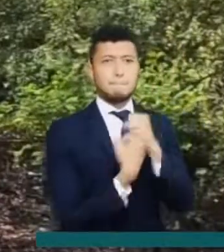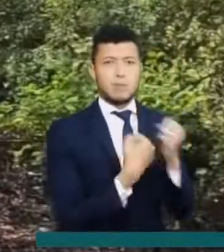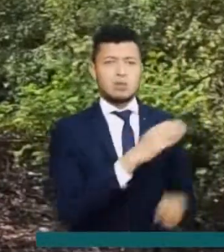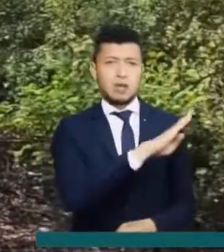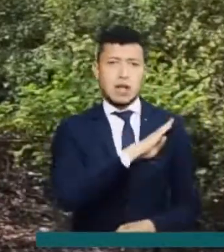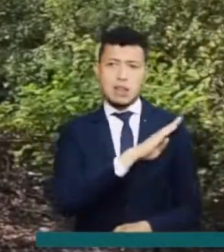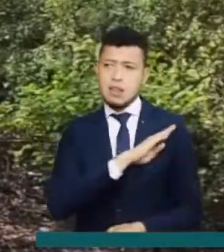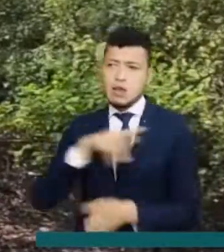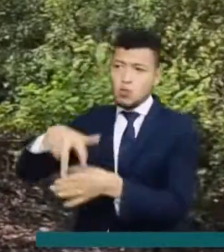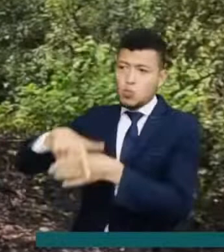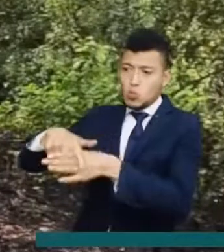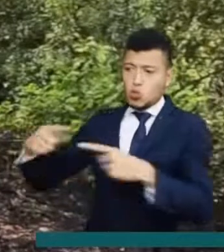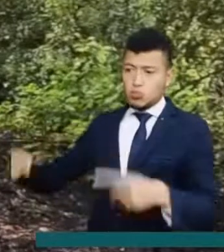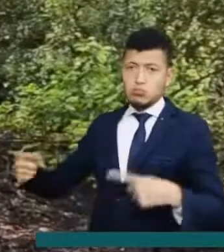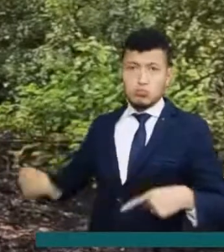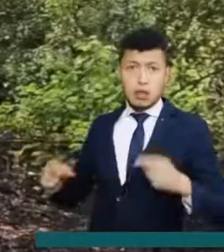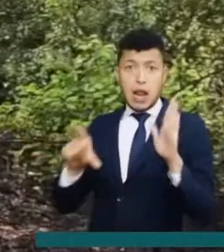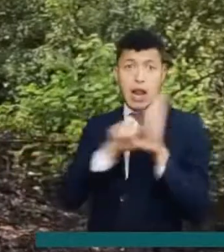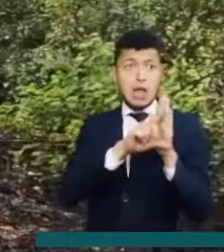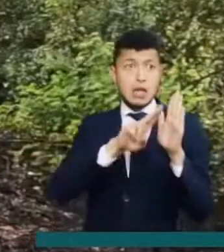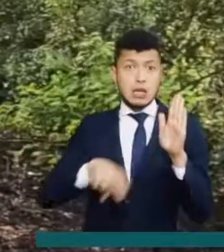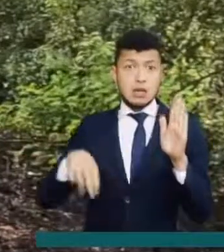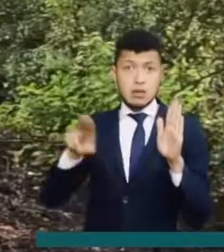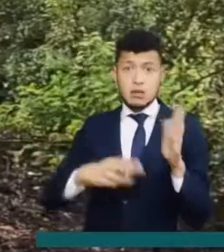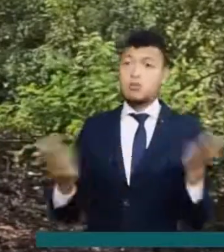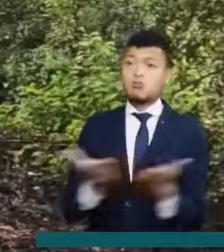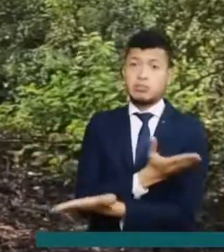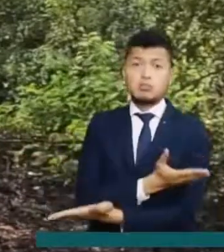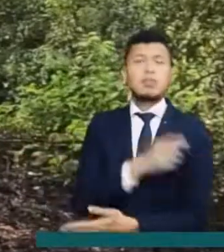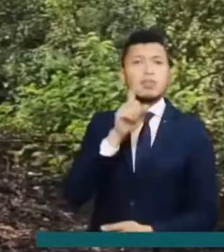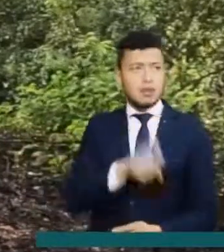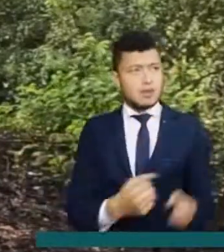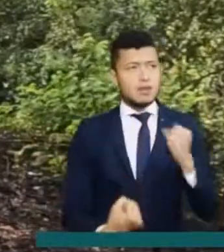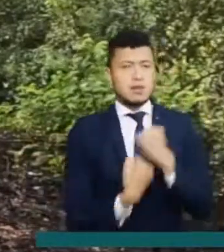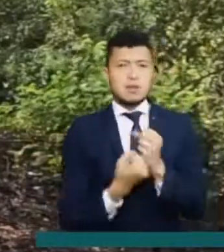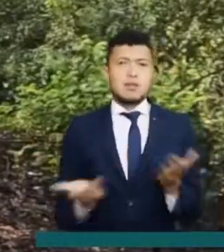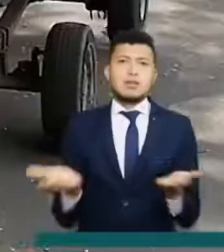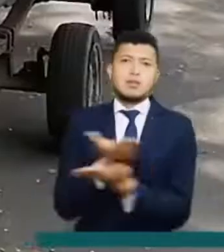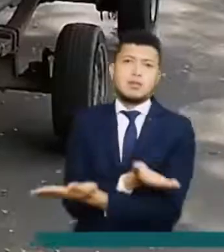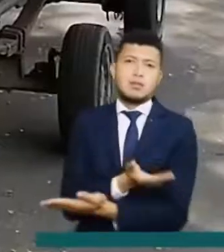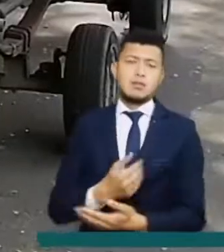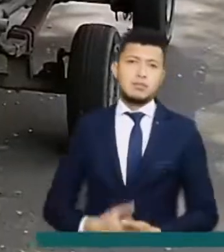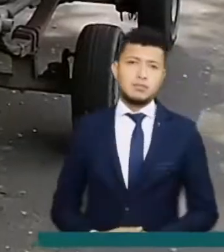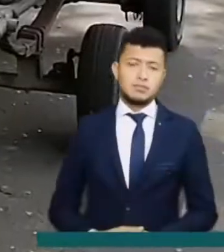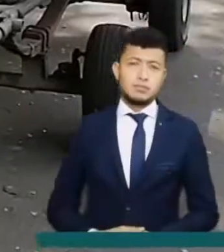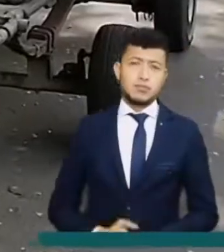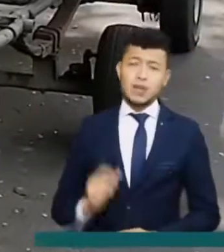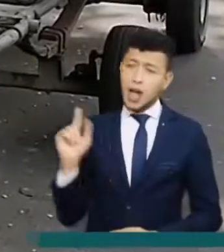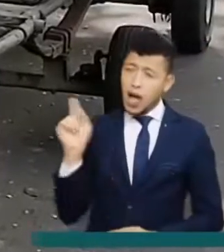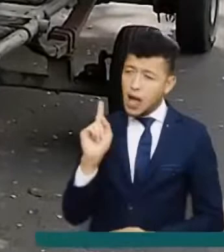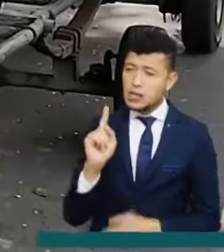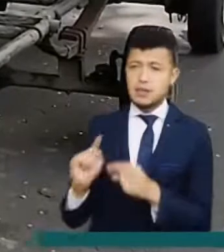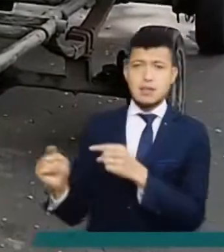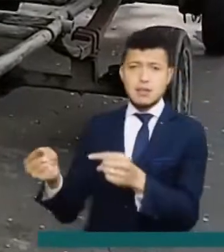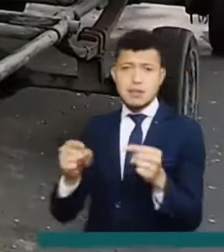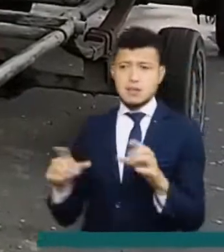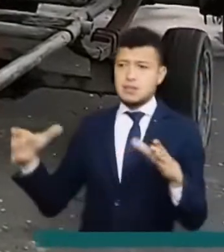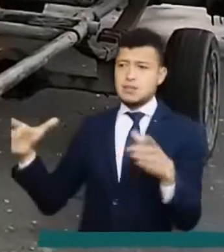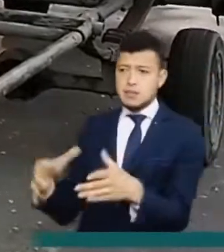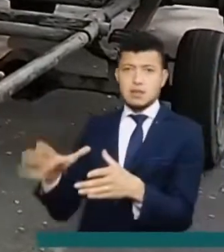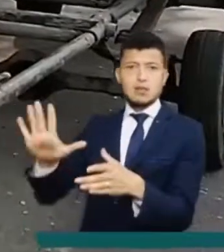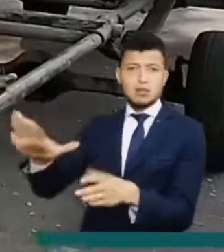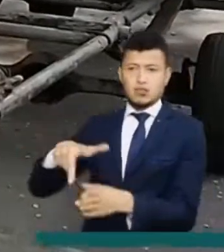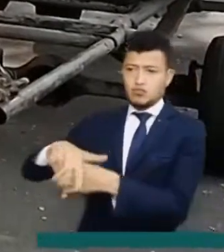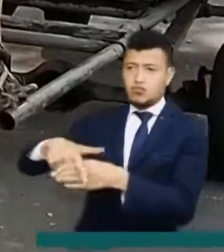administración para reemplazar estos vehículos que por ley ya debería haberse hecho. Años ha durado la discusión del gremio